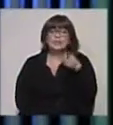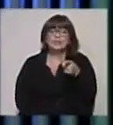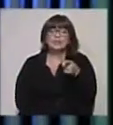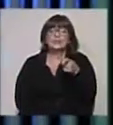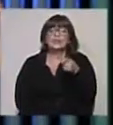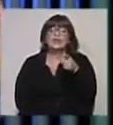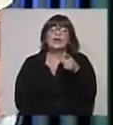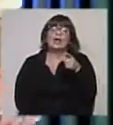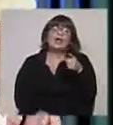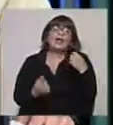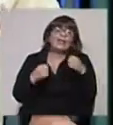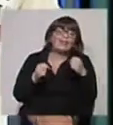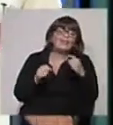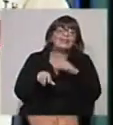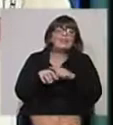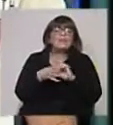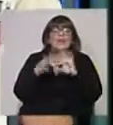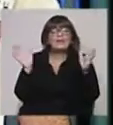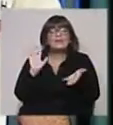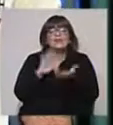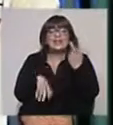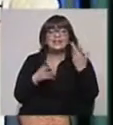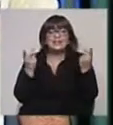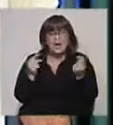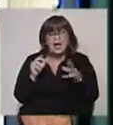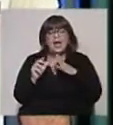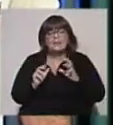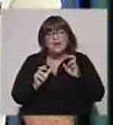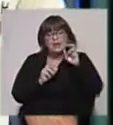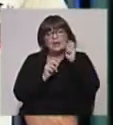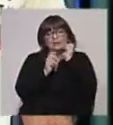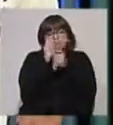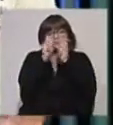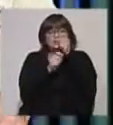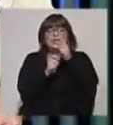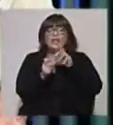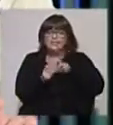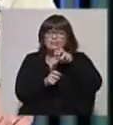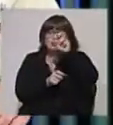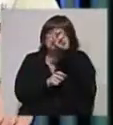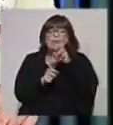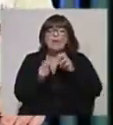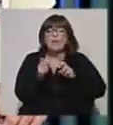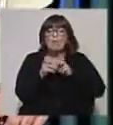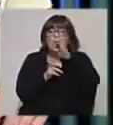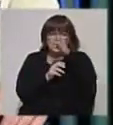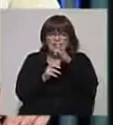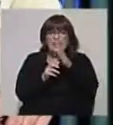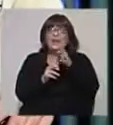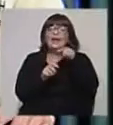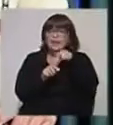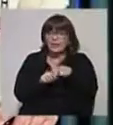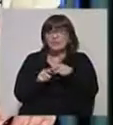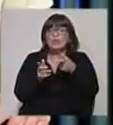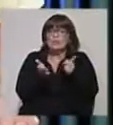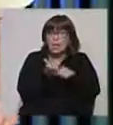de los hobbies más extendidos de los españoles, que es el montañismo, el trekking, salir a caminar por lugares elevados. Y una cosa lo llevó a la